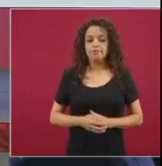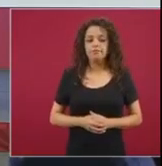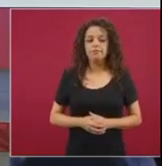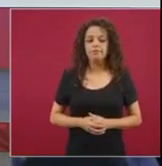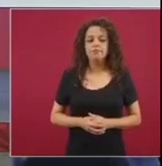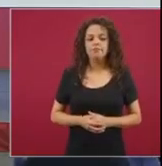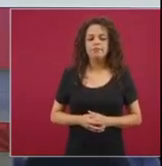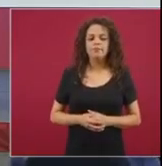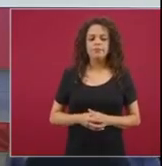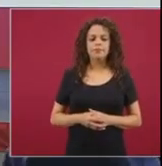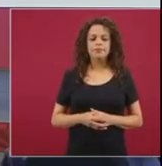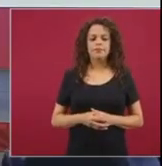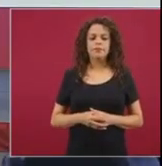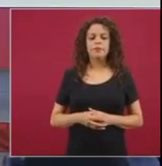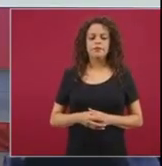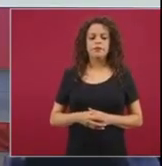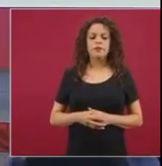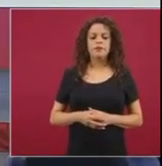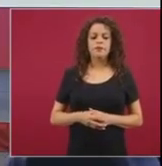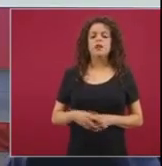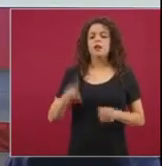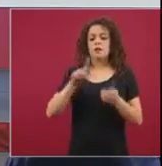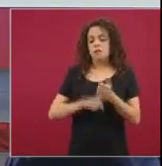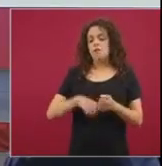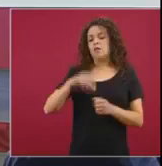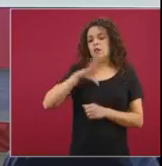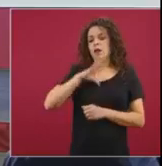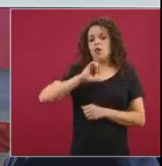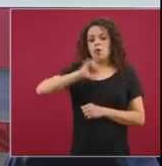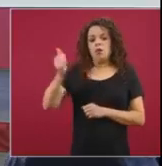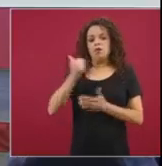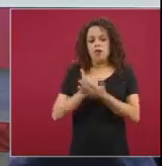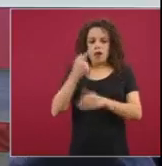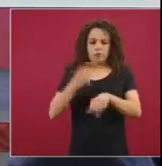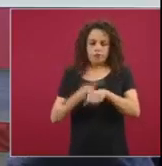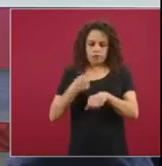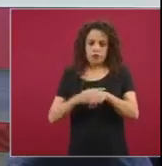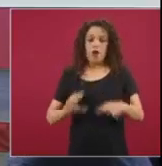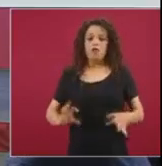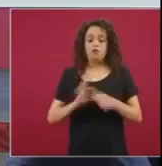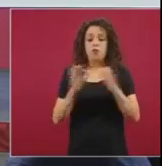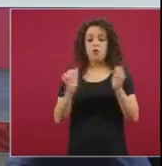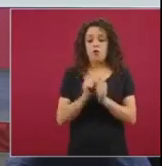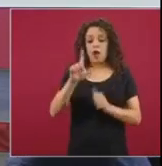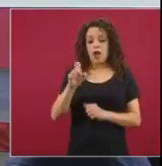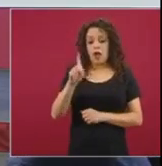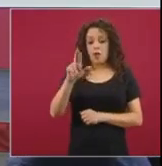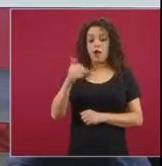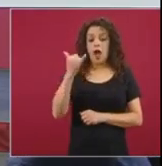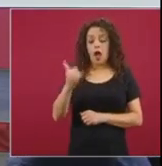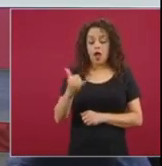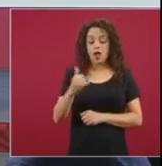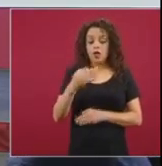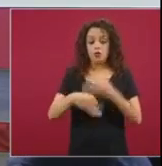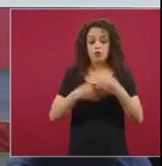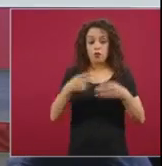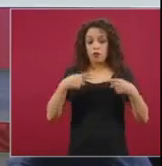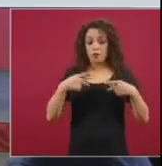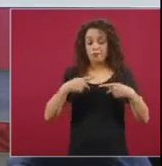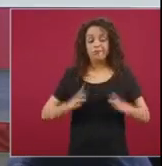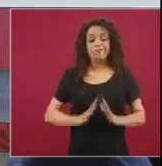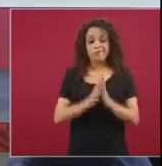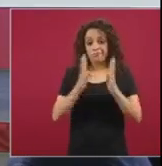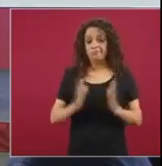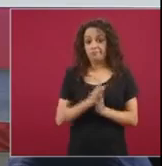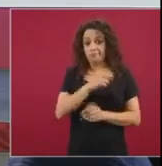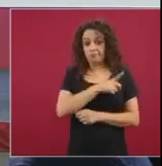son algunas otras alteraciones que van acompañadas de lepra, y la participación de la sociedad civil. Como personal de salud no podemos trabajar solos. Creo